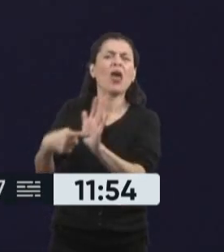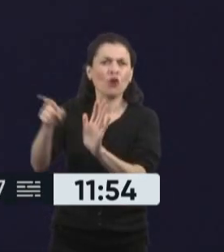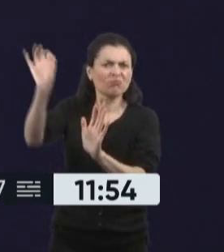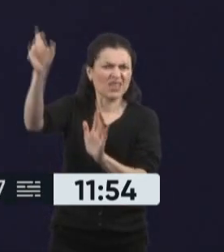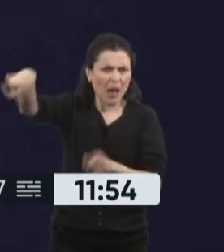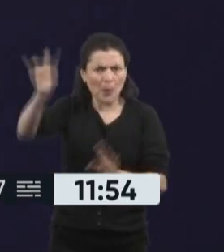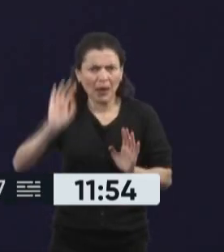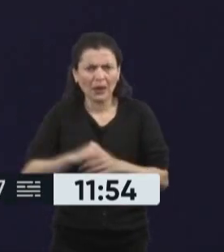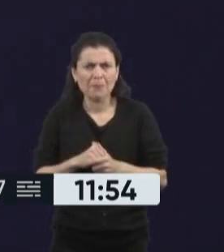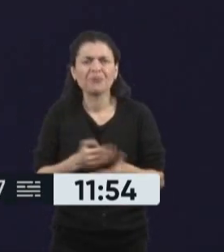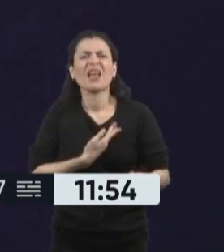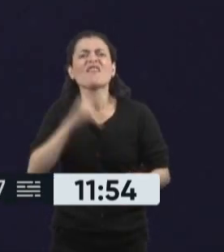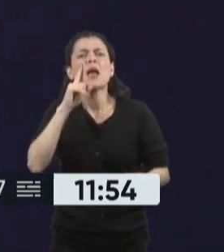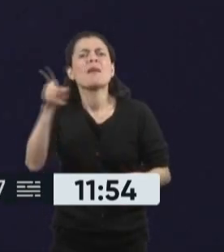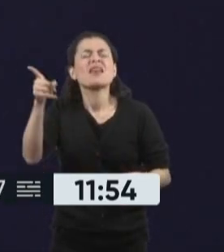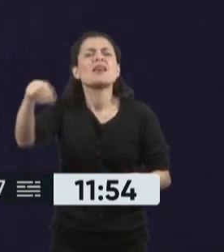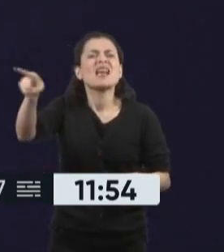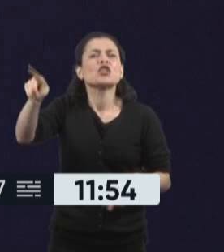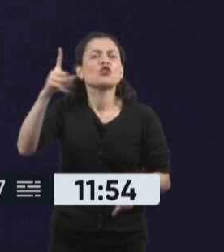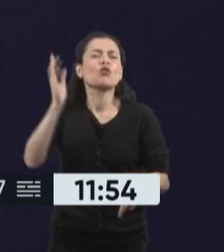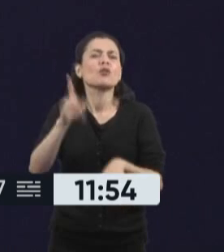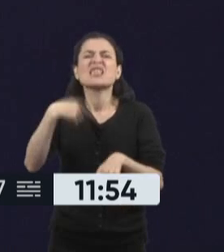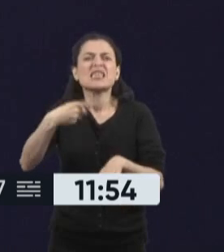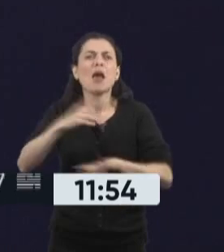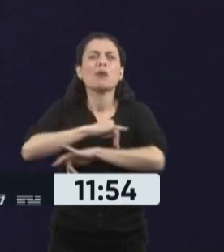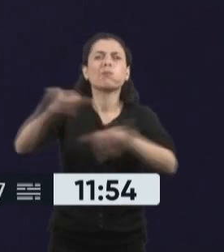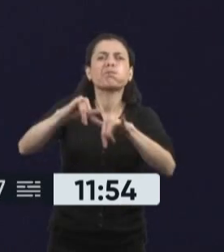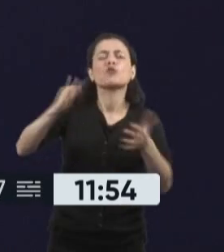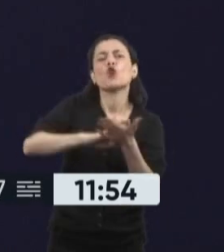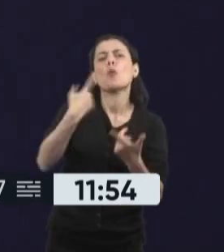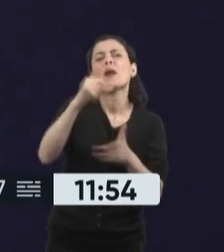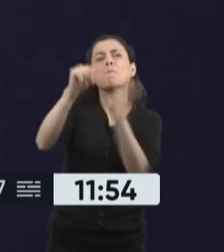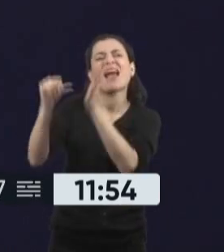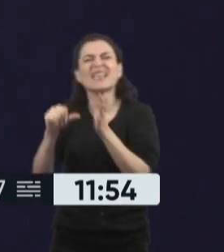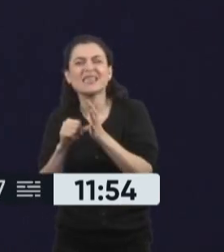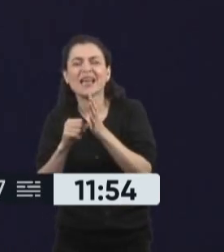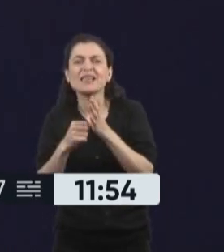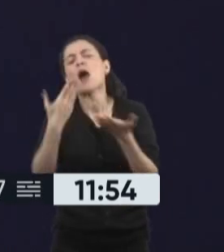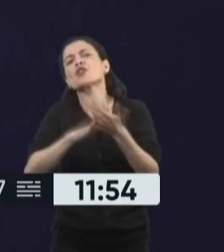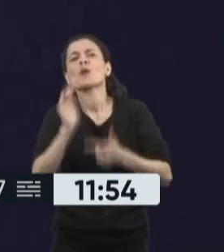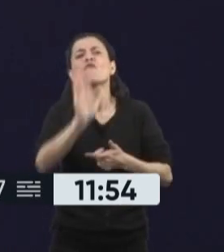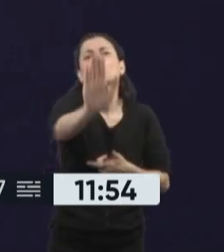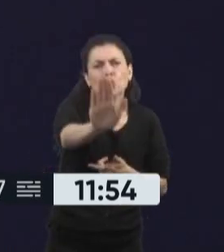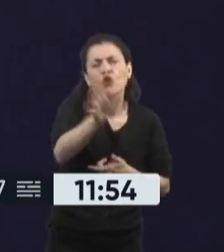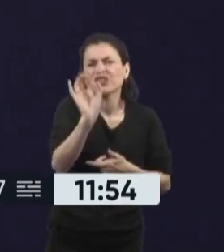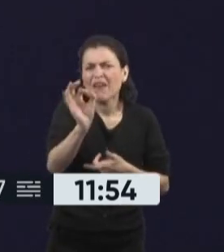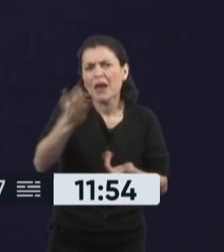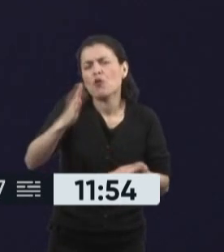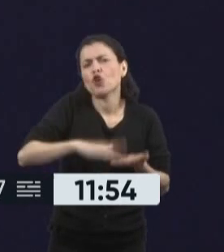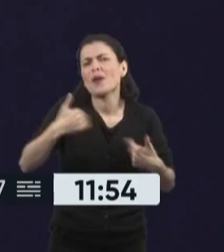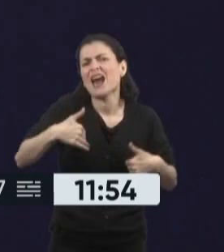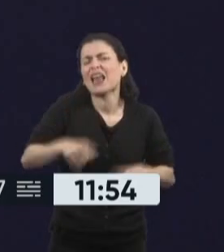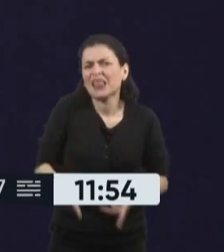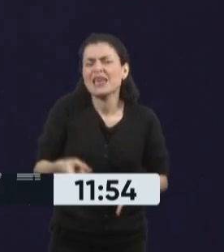fondo suele publicar sus proyecciones, y por supuesto que este iba a ser un año donde